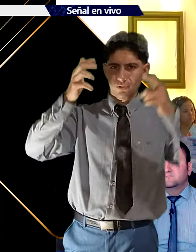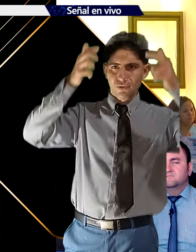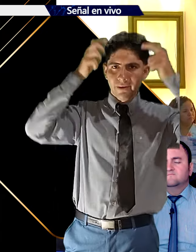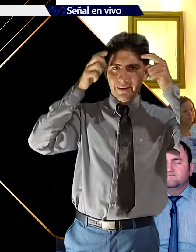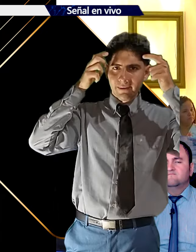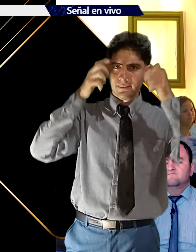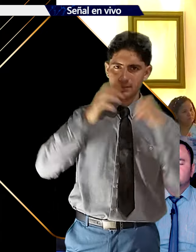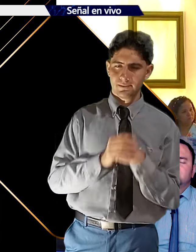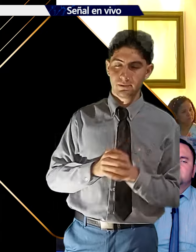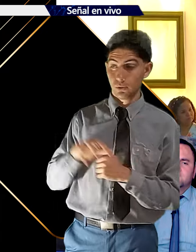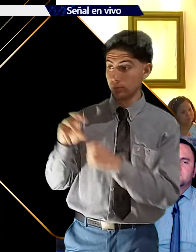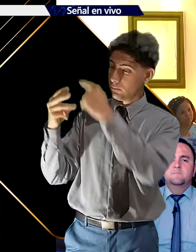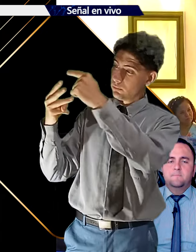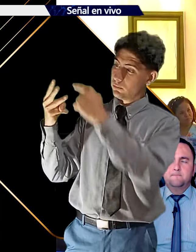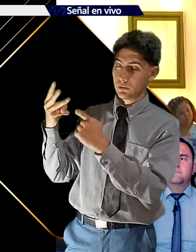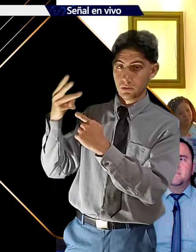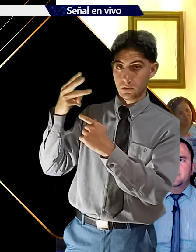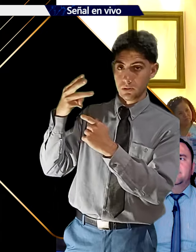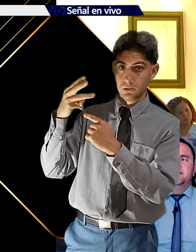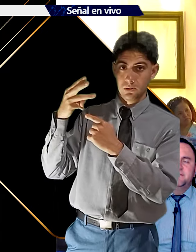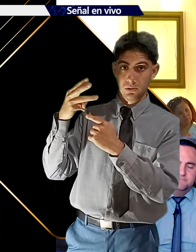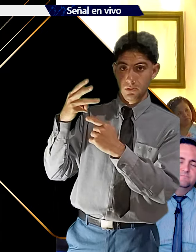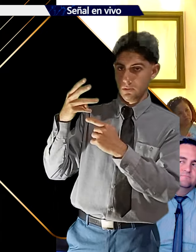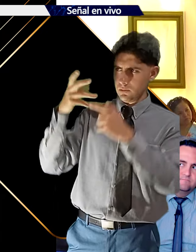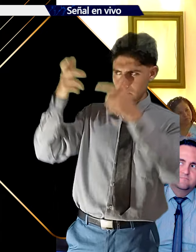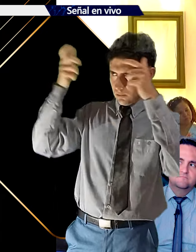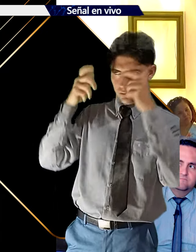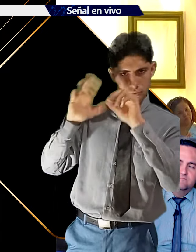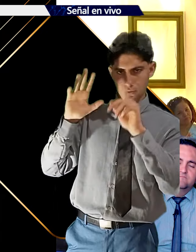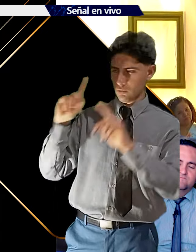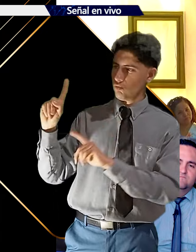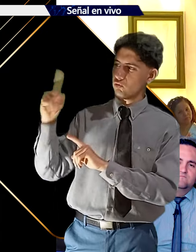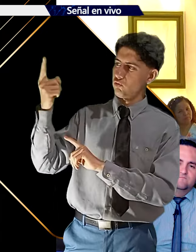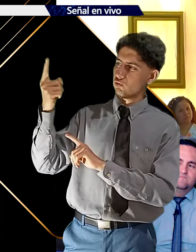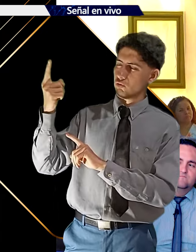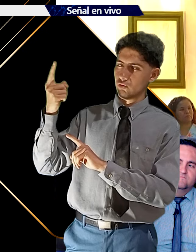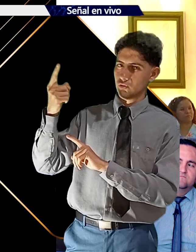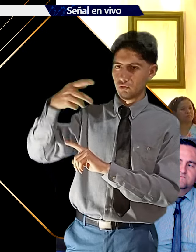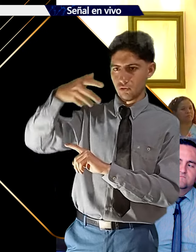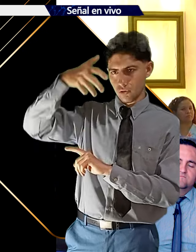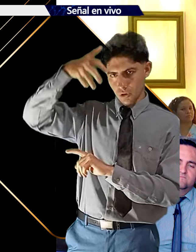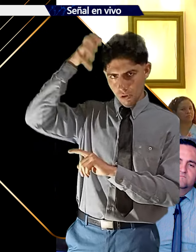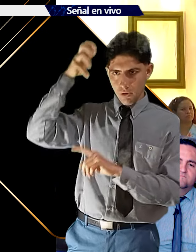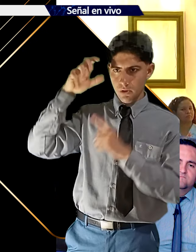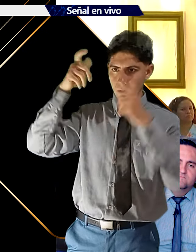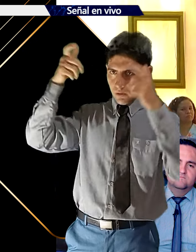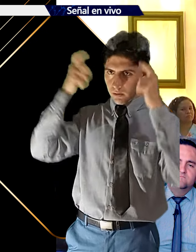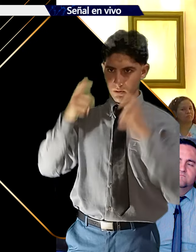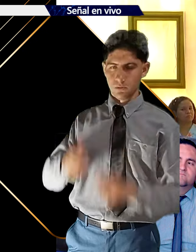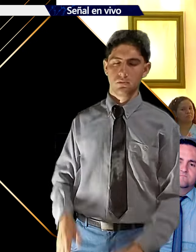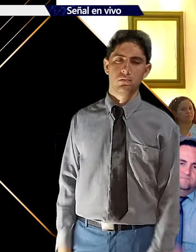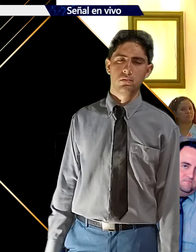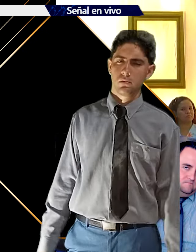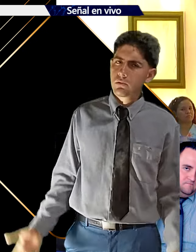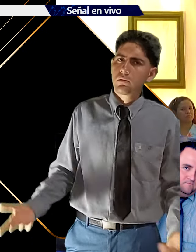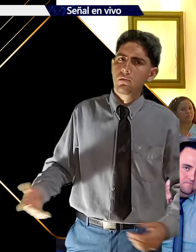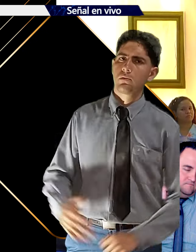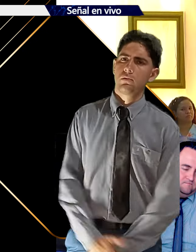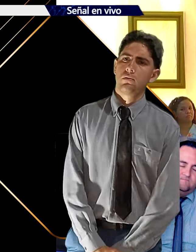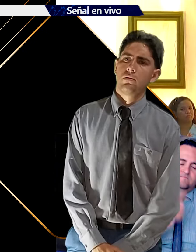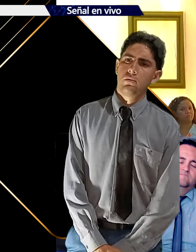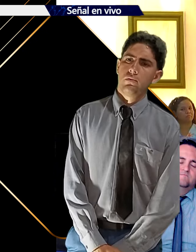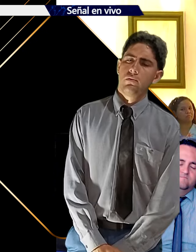no, pero aquí tenemos que nombrar es a uno para que sea el rey, porque la ley es que un solo